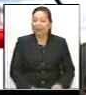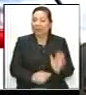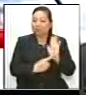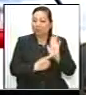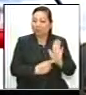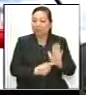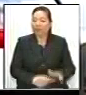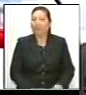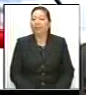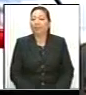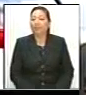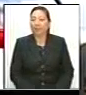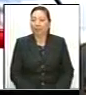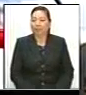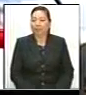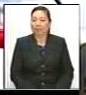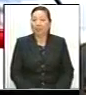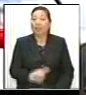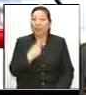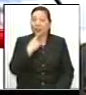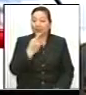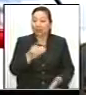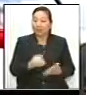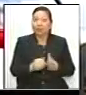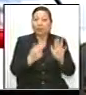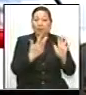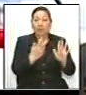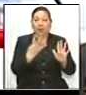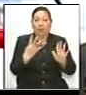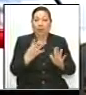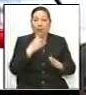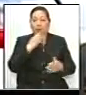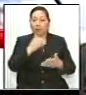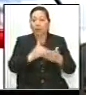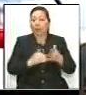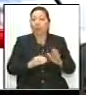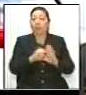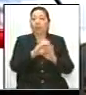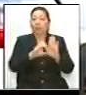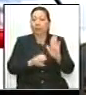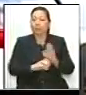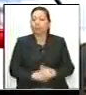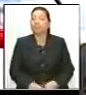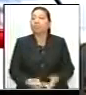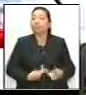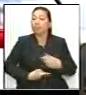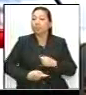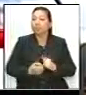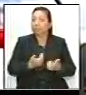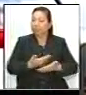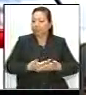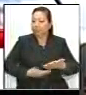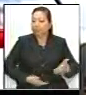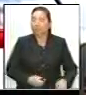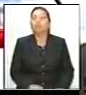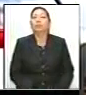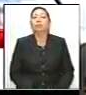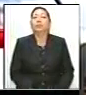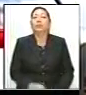muestra un botón. Según el fundamento 84 de la sentencia del Tribunal Constitucional recaída en el expediente